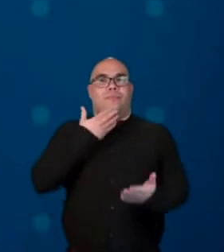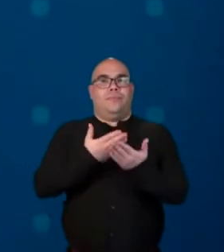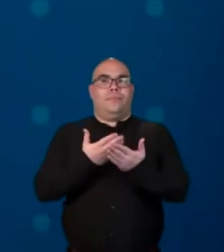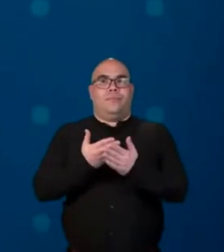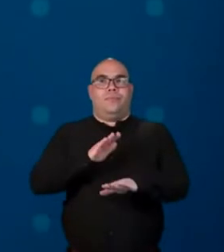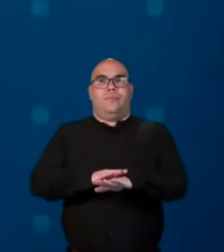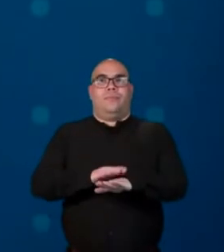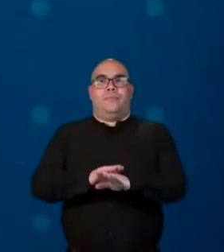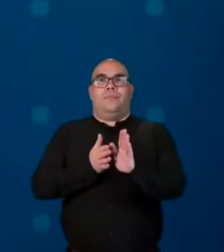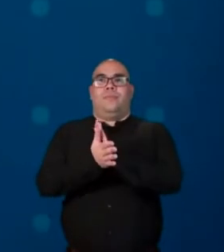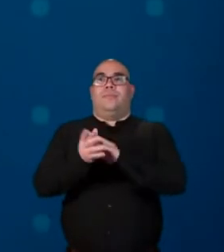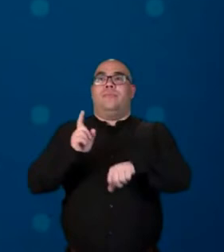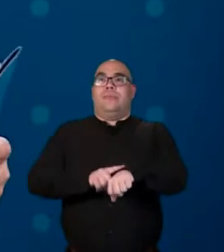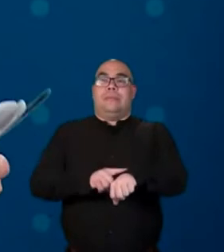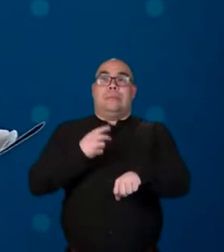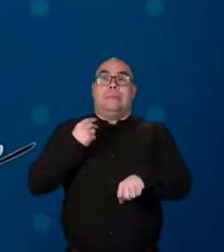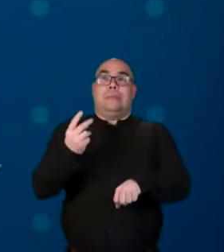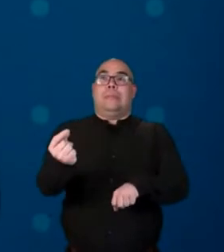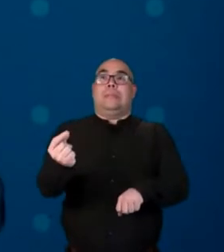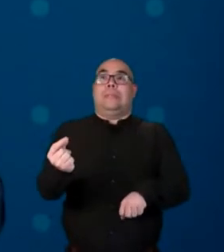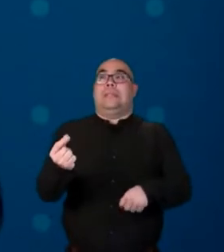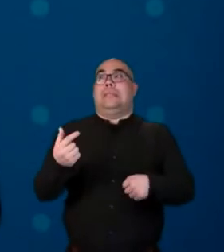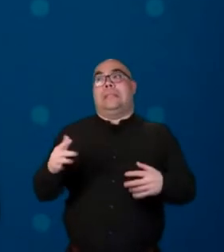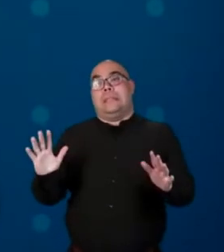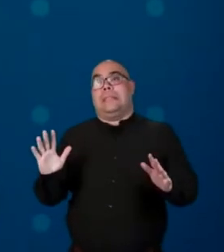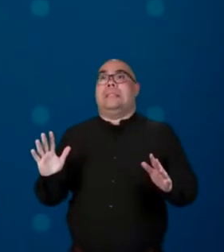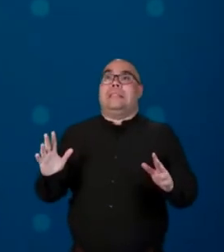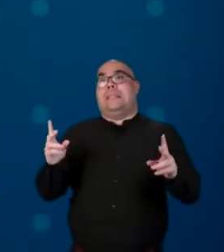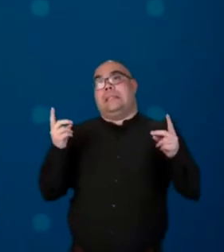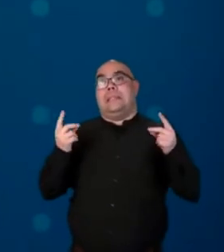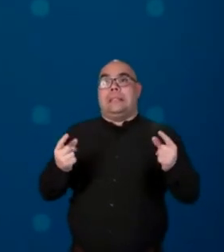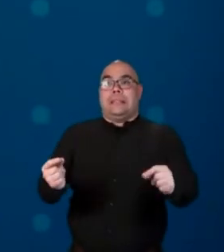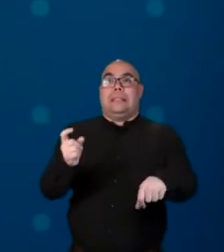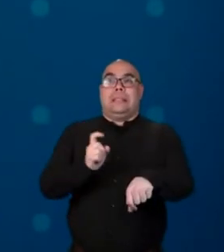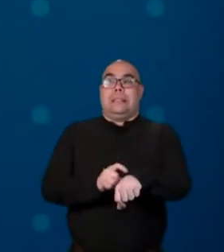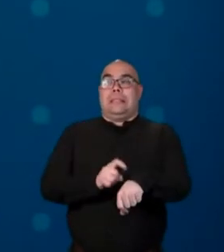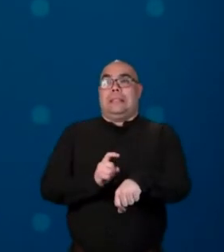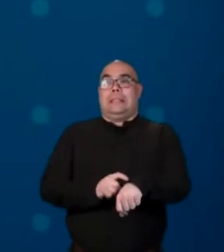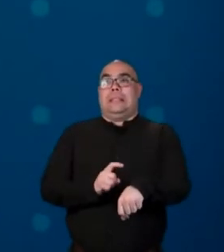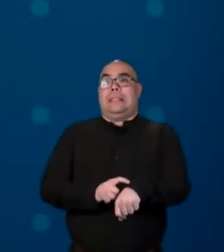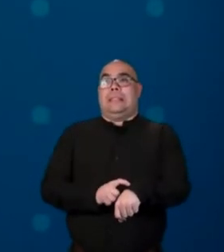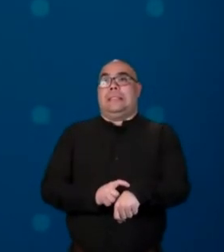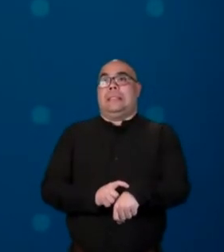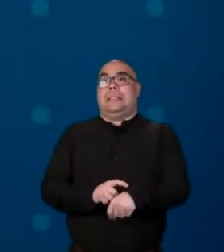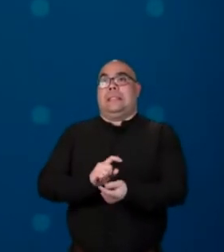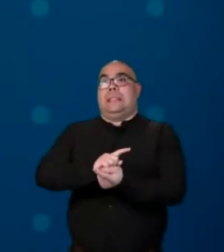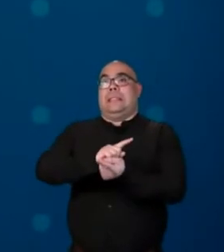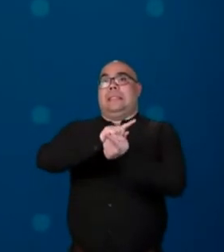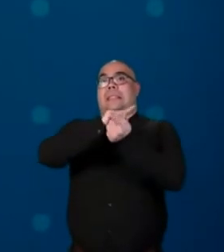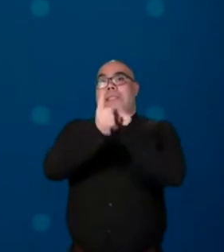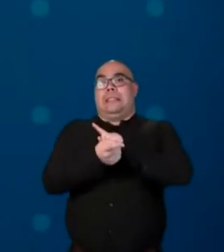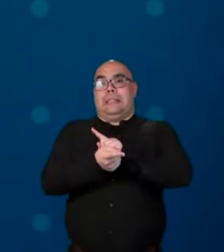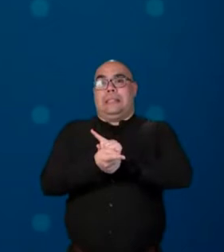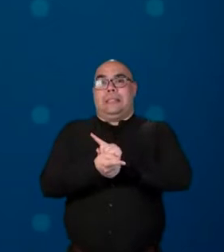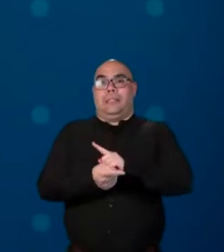estamos algo apurados de tiempo pero entonces vamos a cambiar de tercio y vuelvo